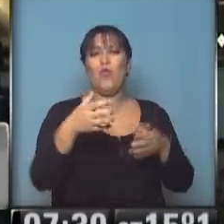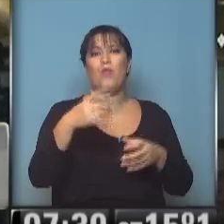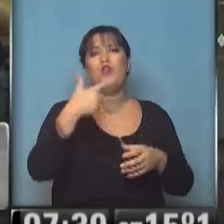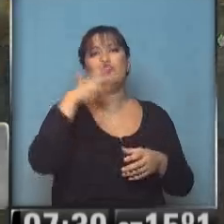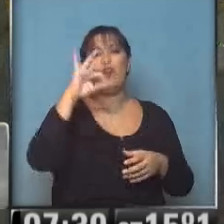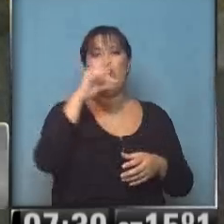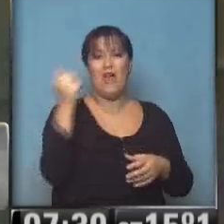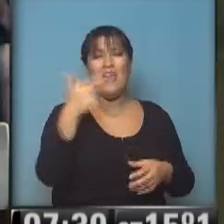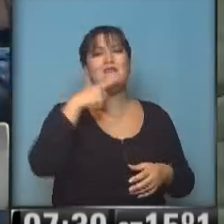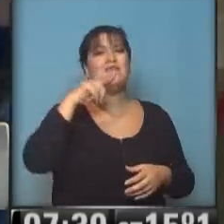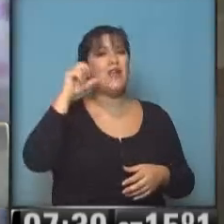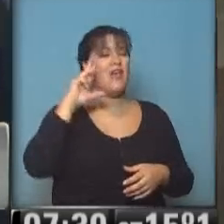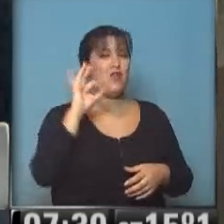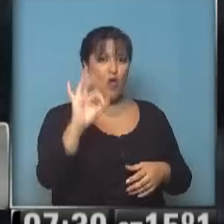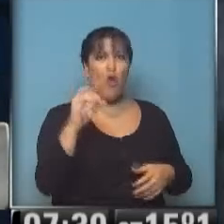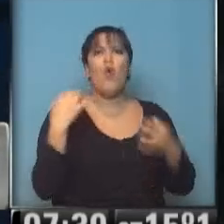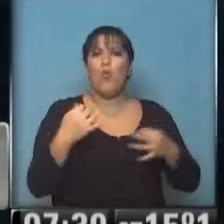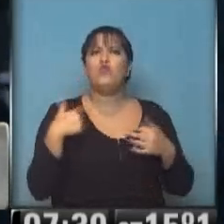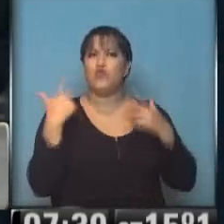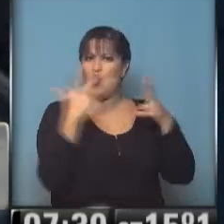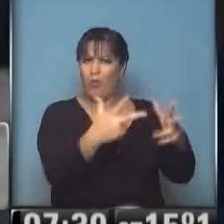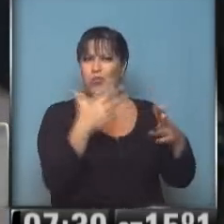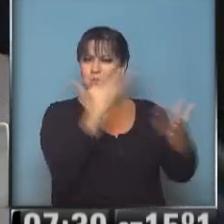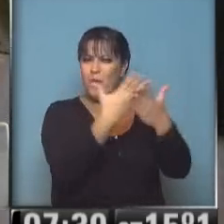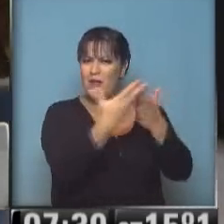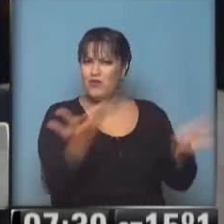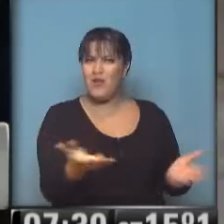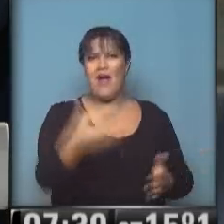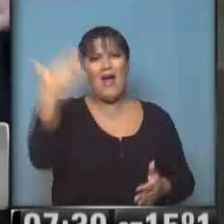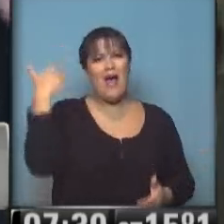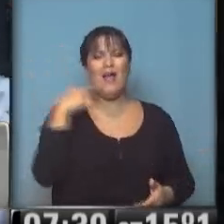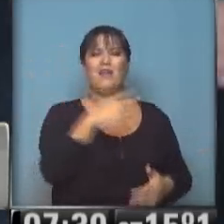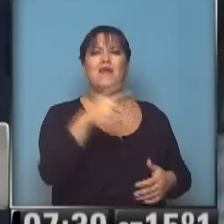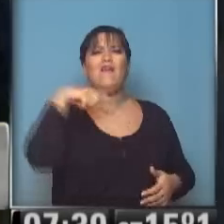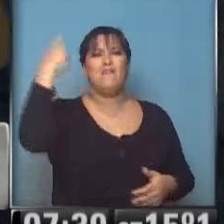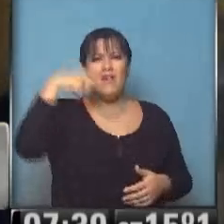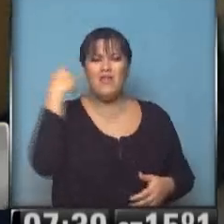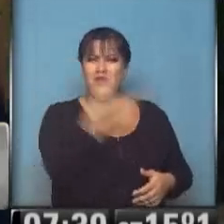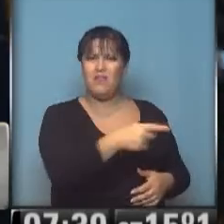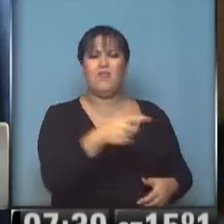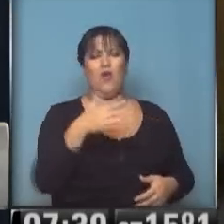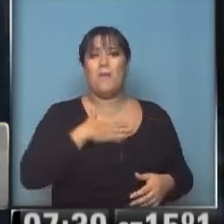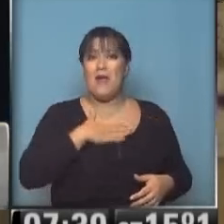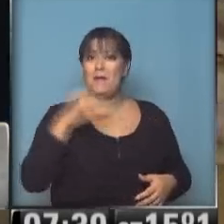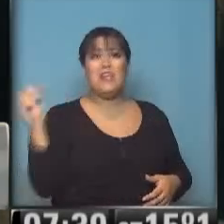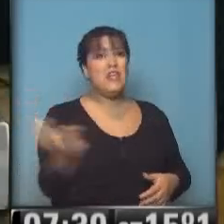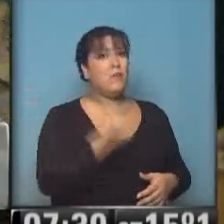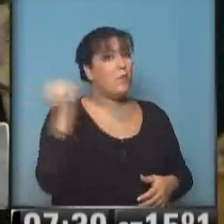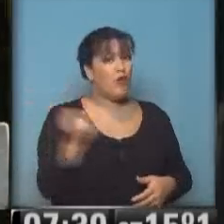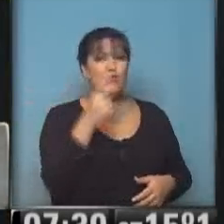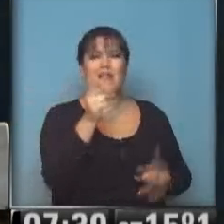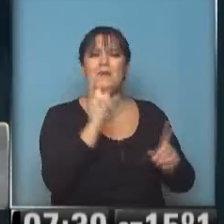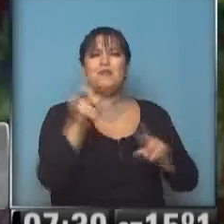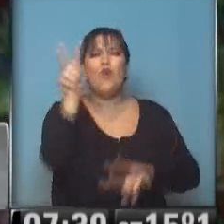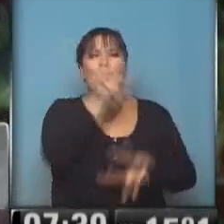él, porque cuando filmaron ese video de Abuelas, para mí también fue importante que él sea parte de esa búsqueda